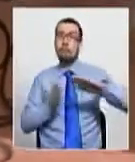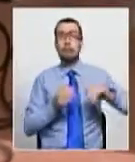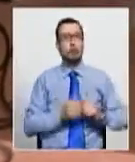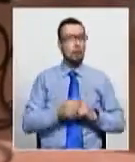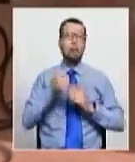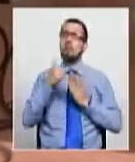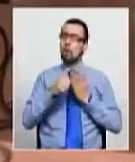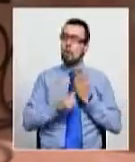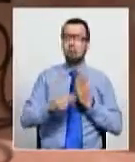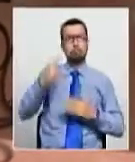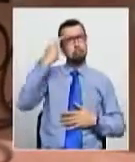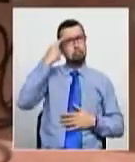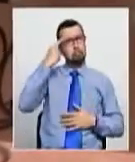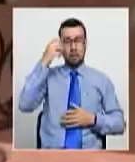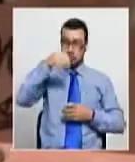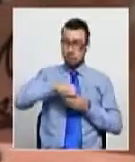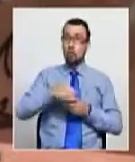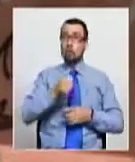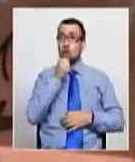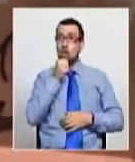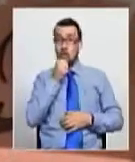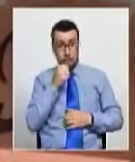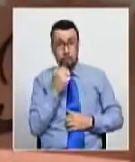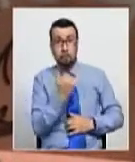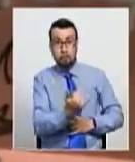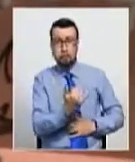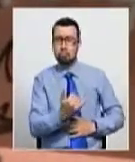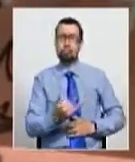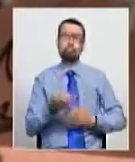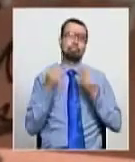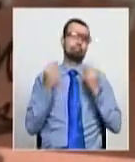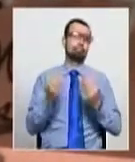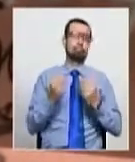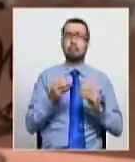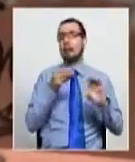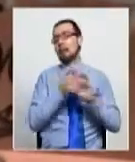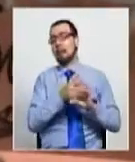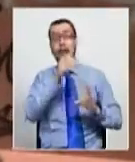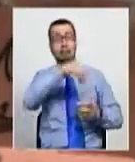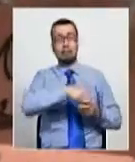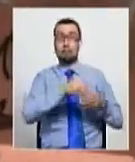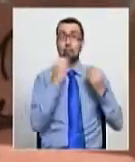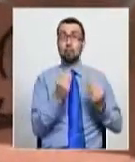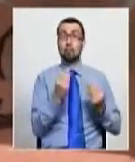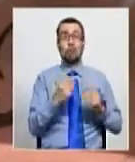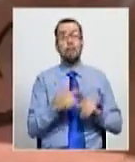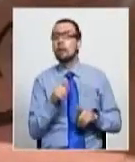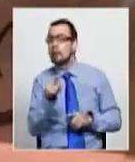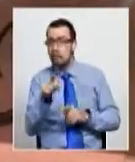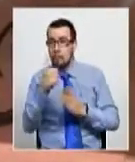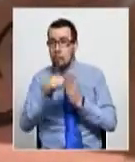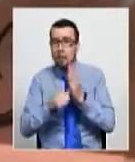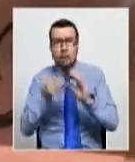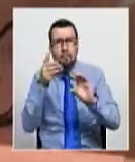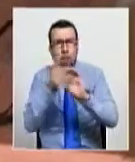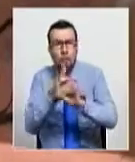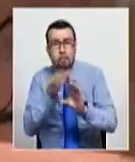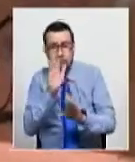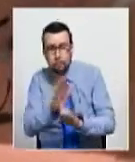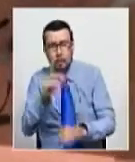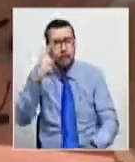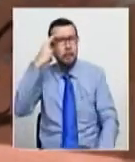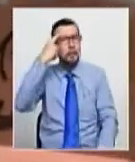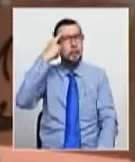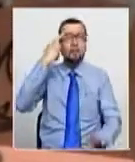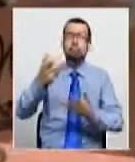opinión noticieros pues estamos ya terminados en todos los canales pero esos programas de opinión como tal donde